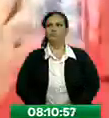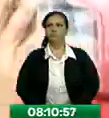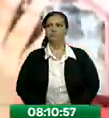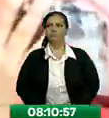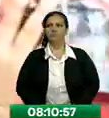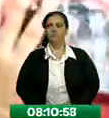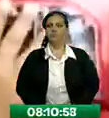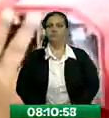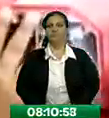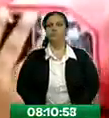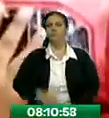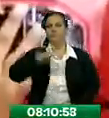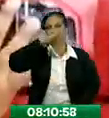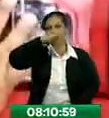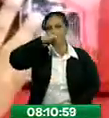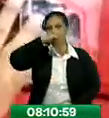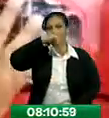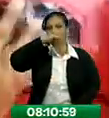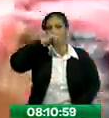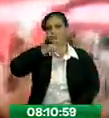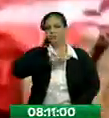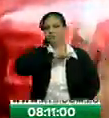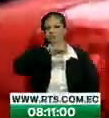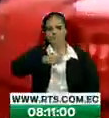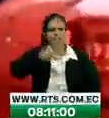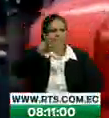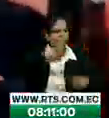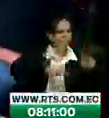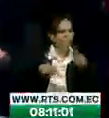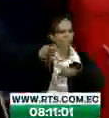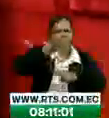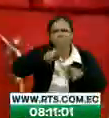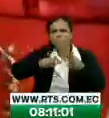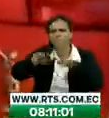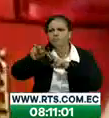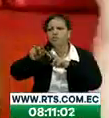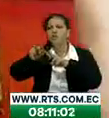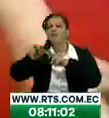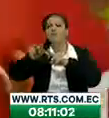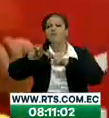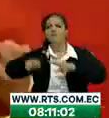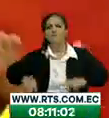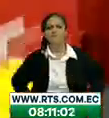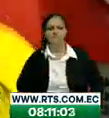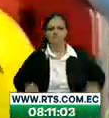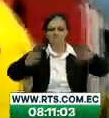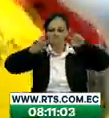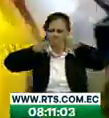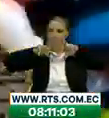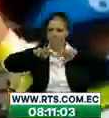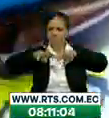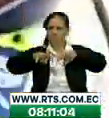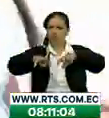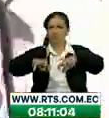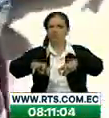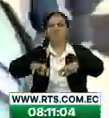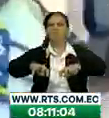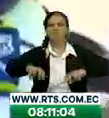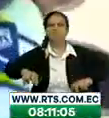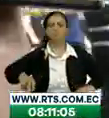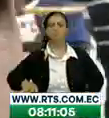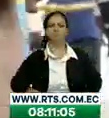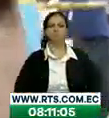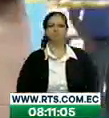Llegaron elementos del ATM para verificar la situación. De ahí que aseguran, investigan a profundidad lo que sucedió en el